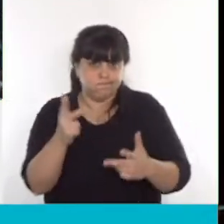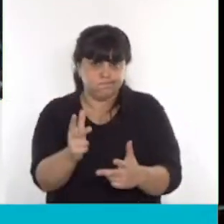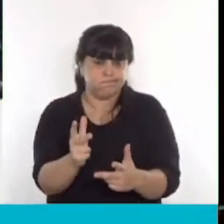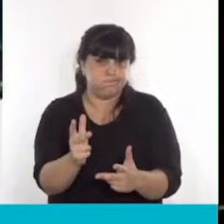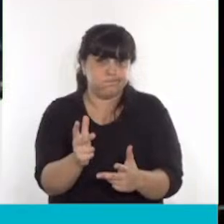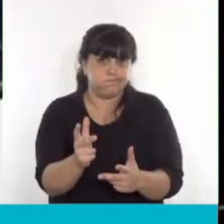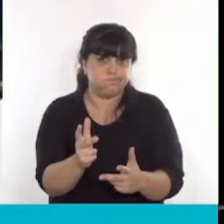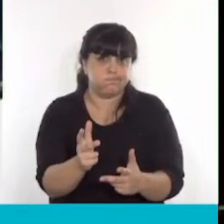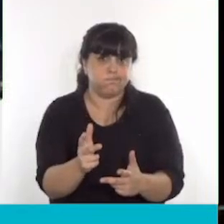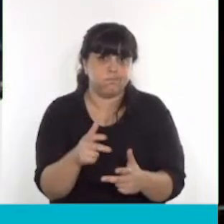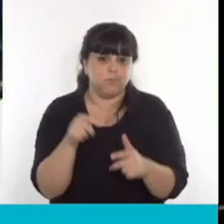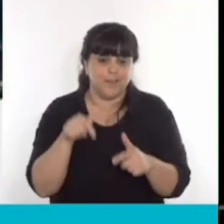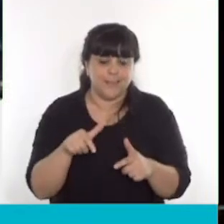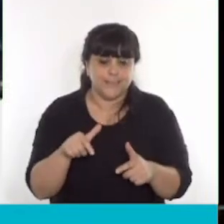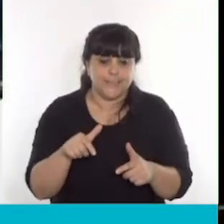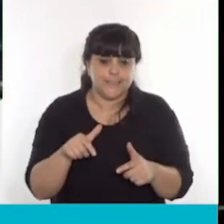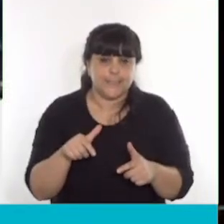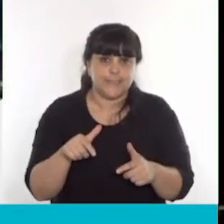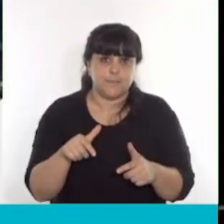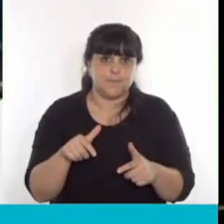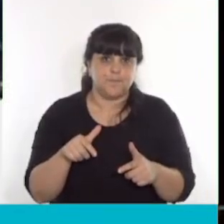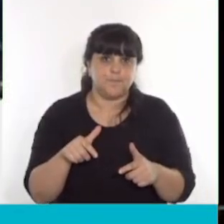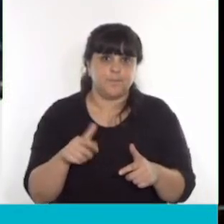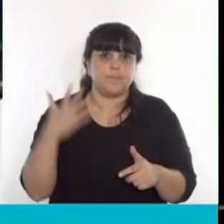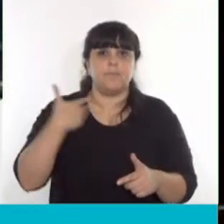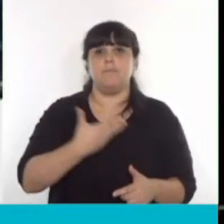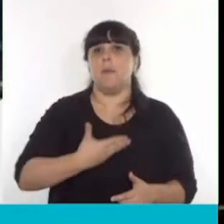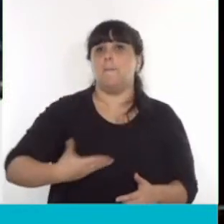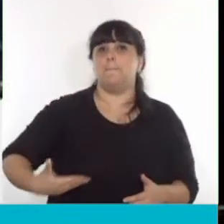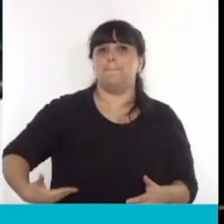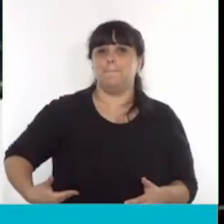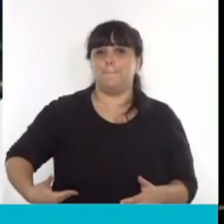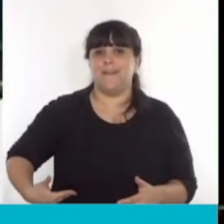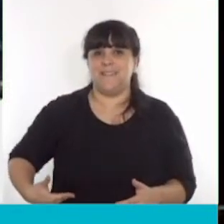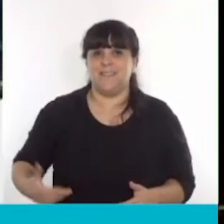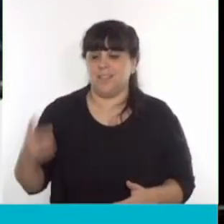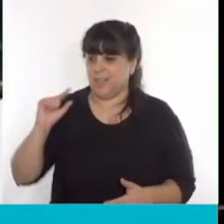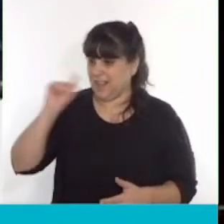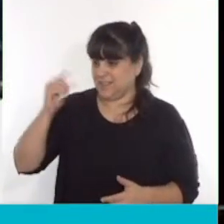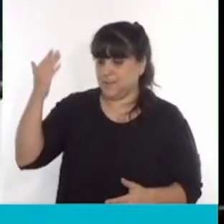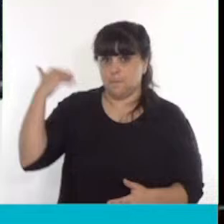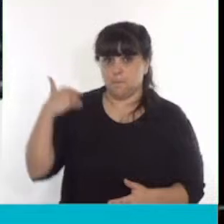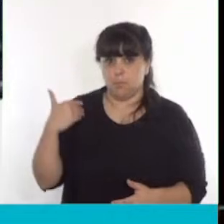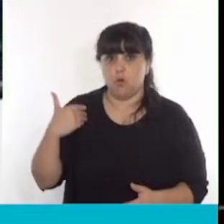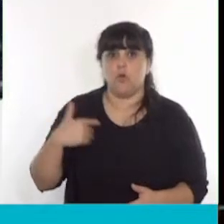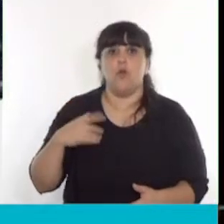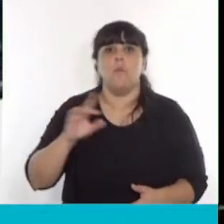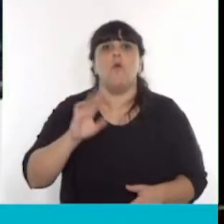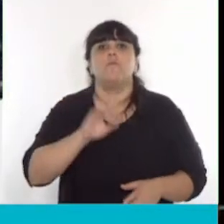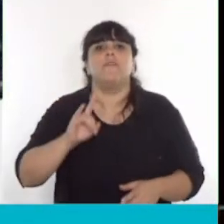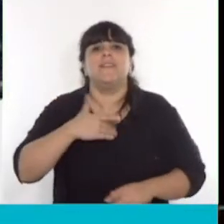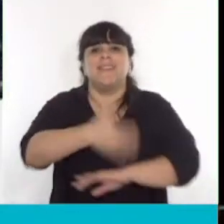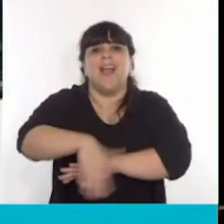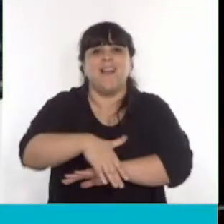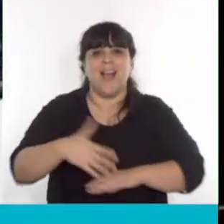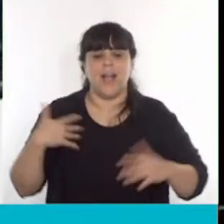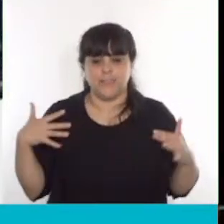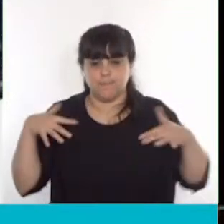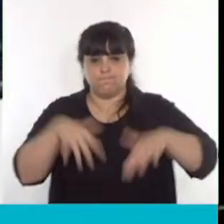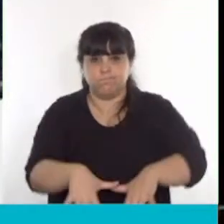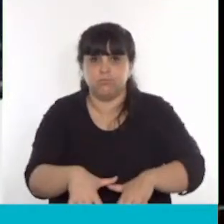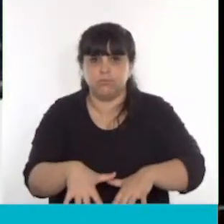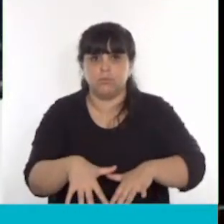primeras lecciones que sacó el presidente en estos meses en la Universidad de La Calle es que a veces ganar es